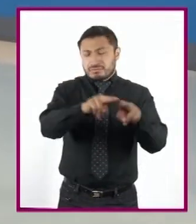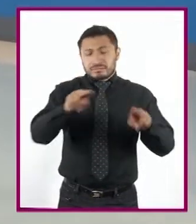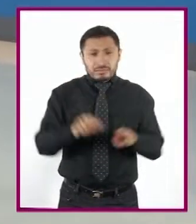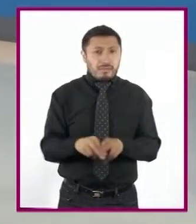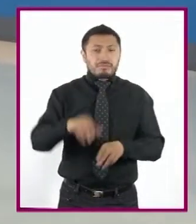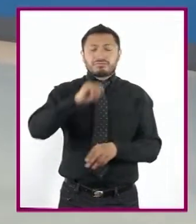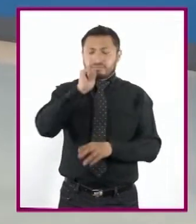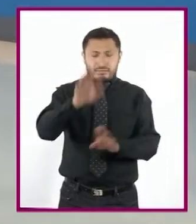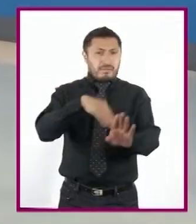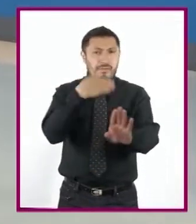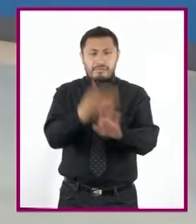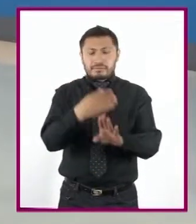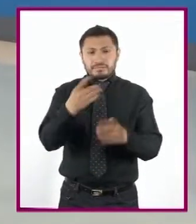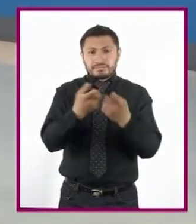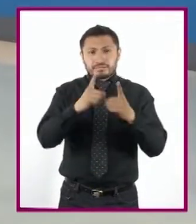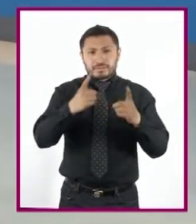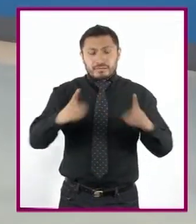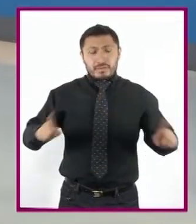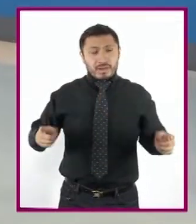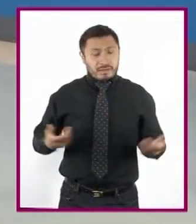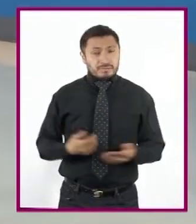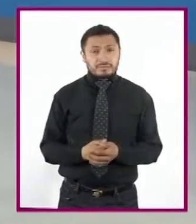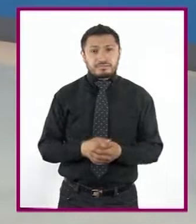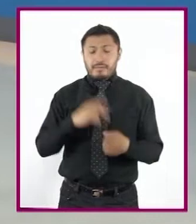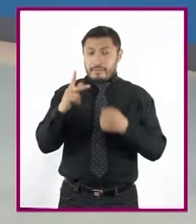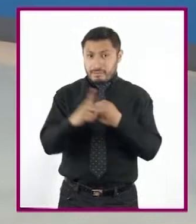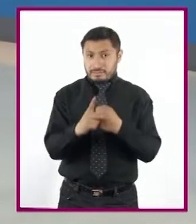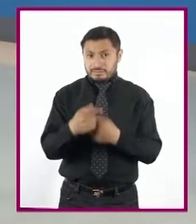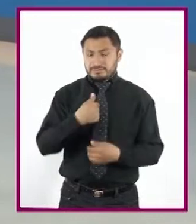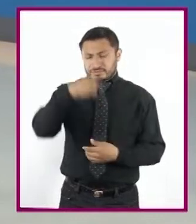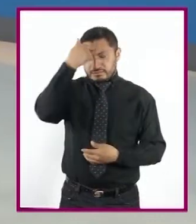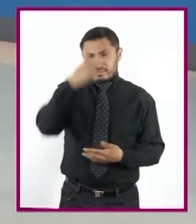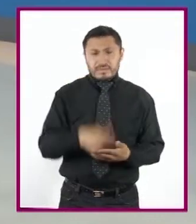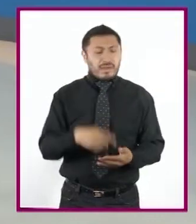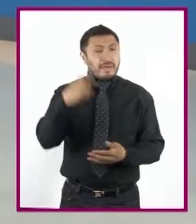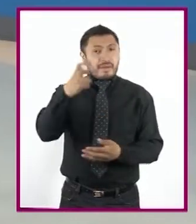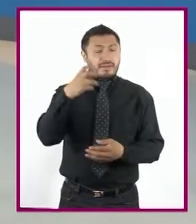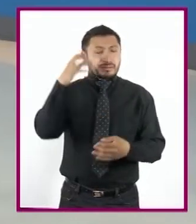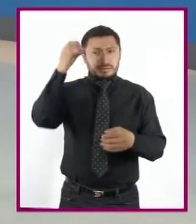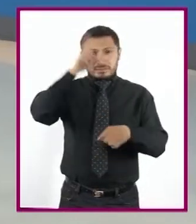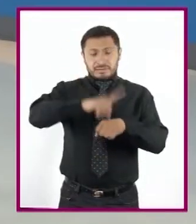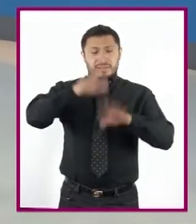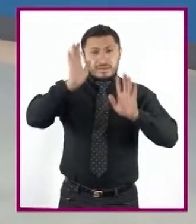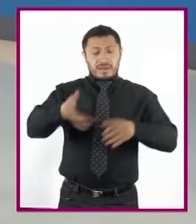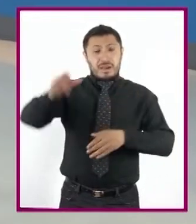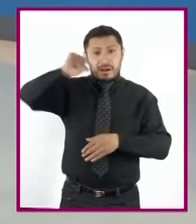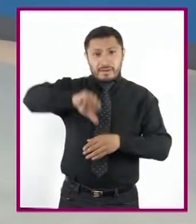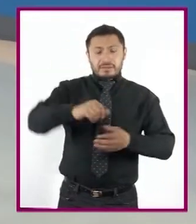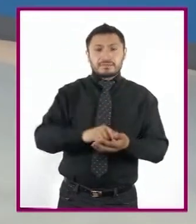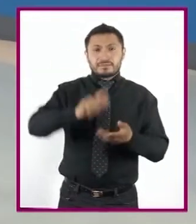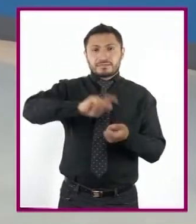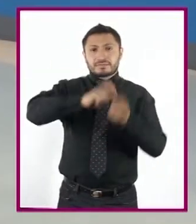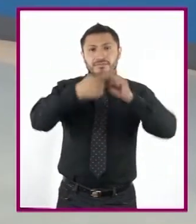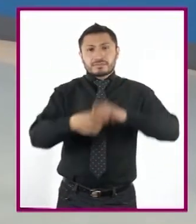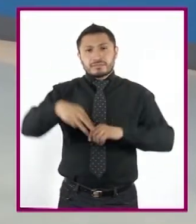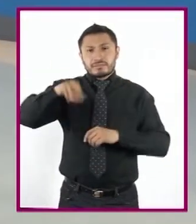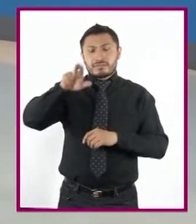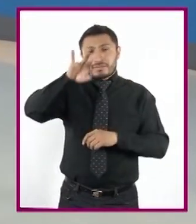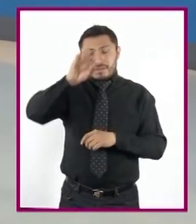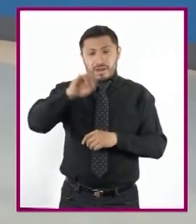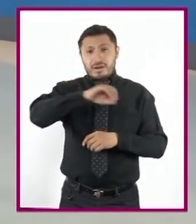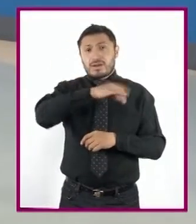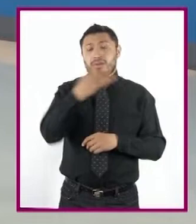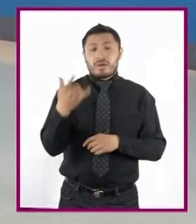con el progreso del país. Creo que finalmente ese día ha llegado. Traducción de Mario Julio del